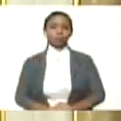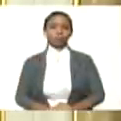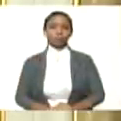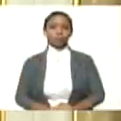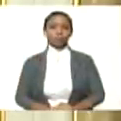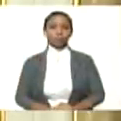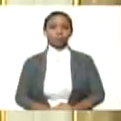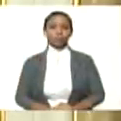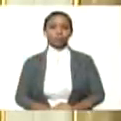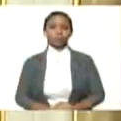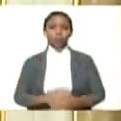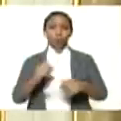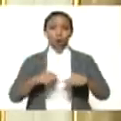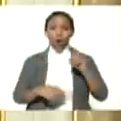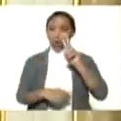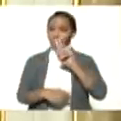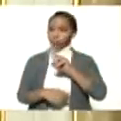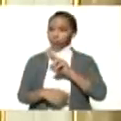Hoy vi